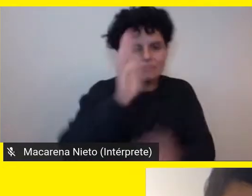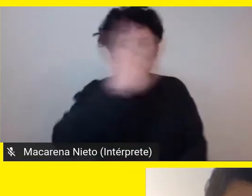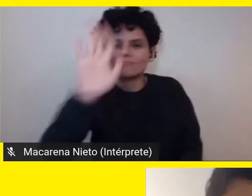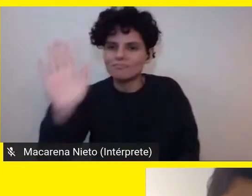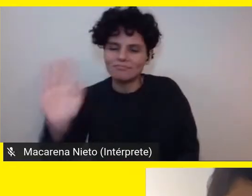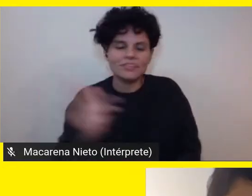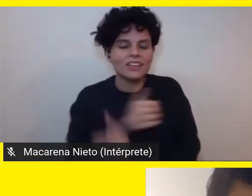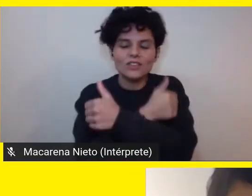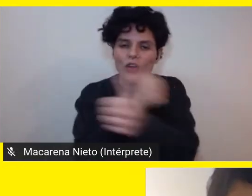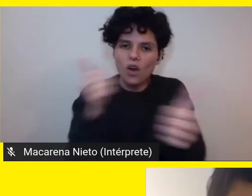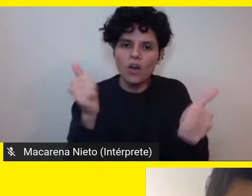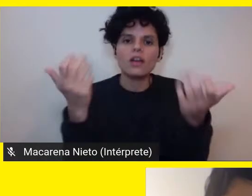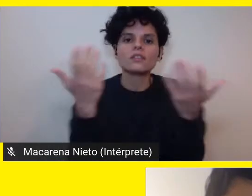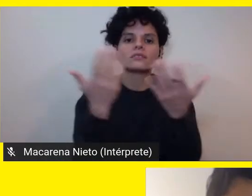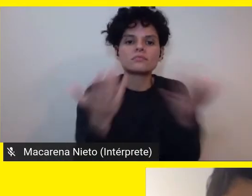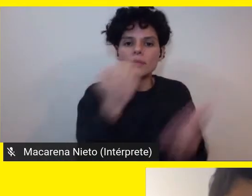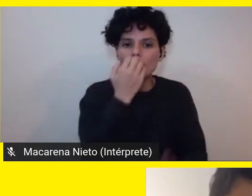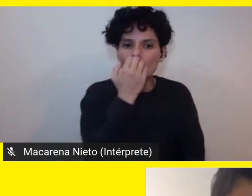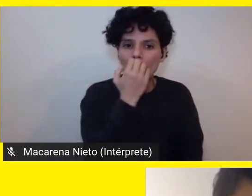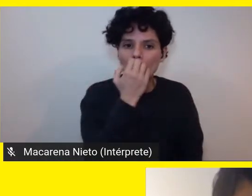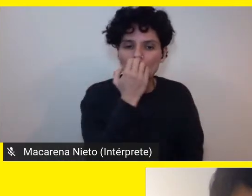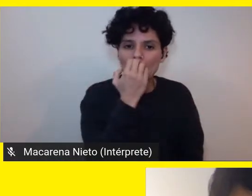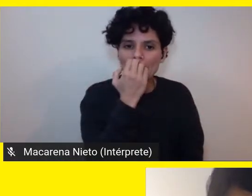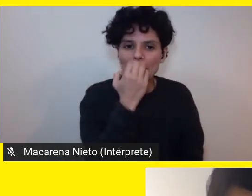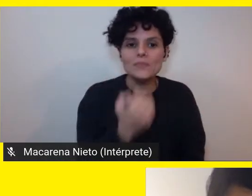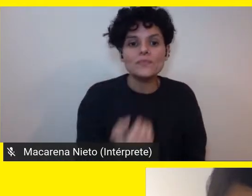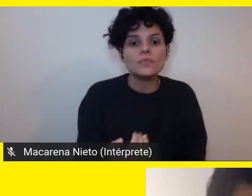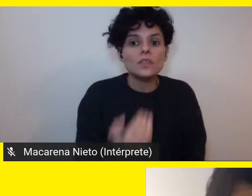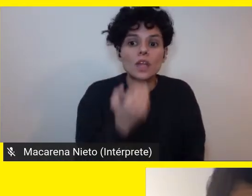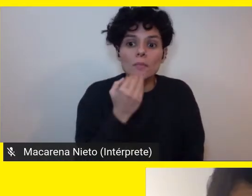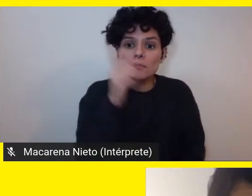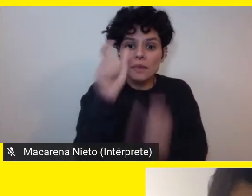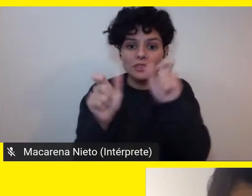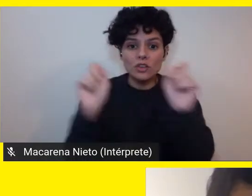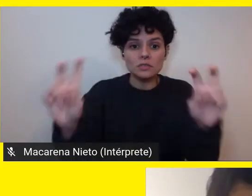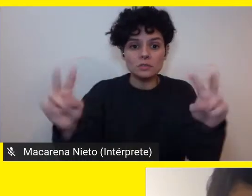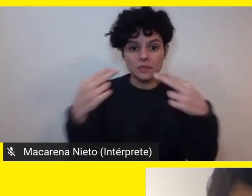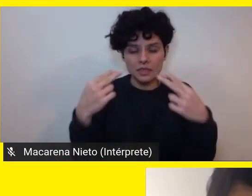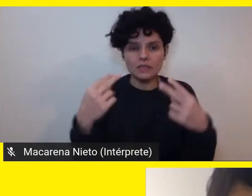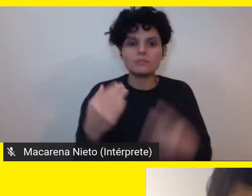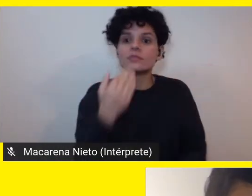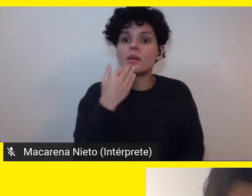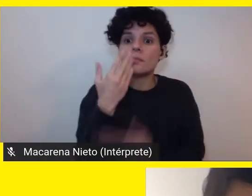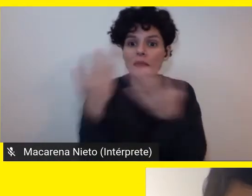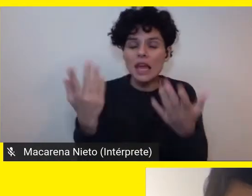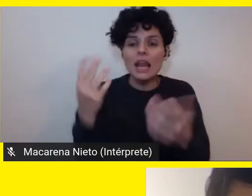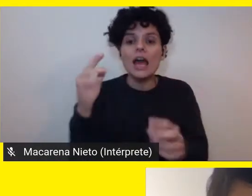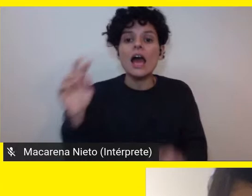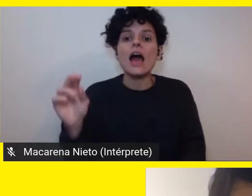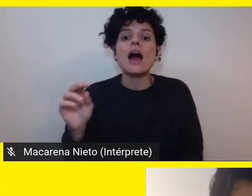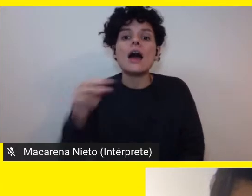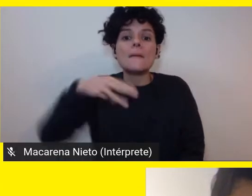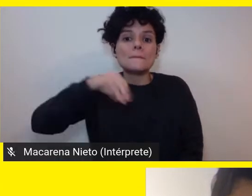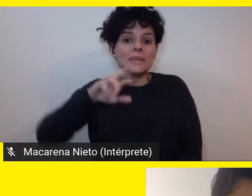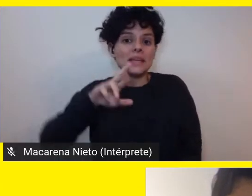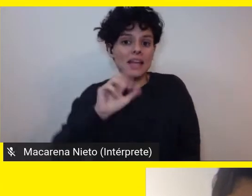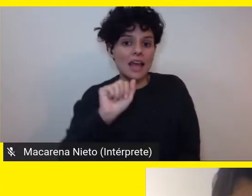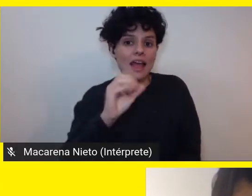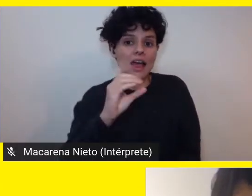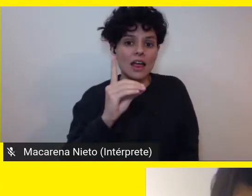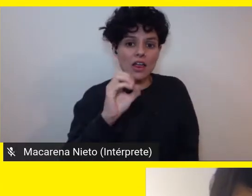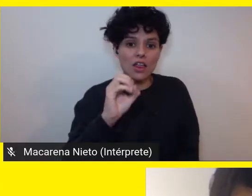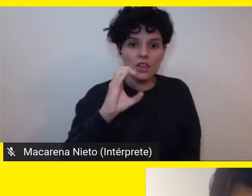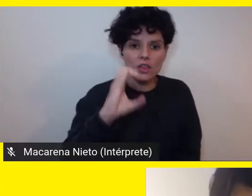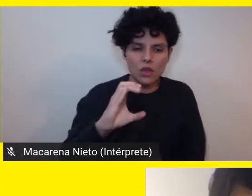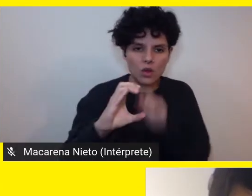a Nicole, a Constanza y a quienes nos acompañan actualmente. Agradecer a Miradoc y también a Aide especialmente, quien me ha convocado e